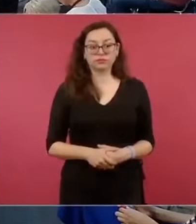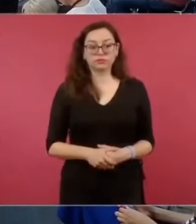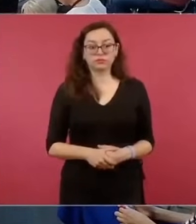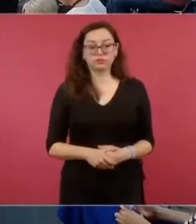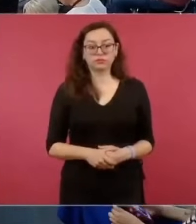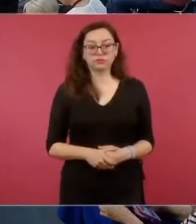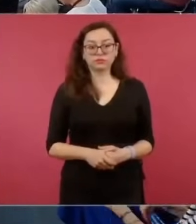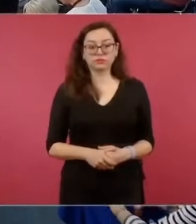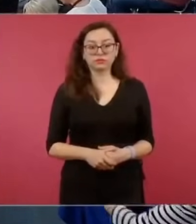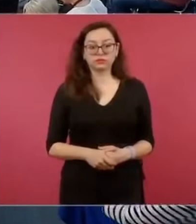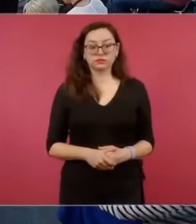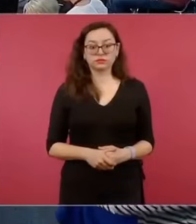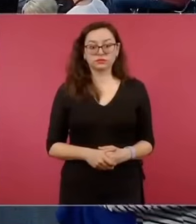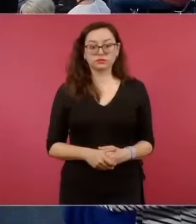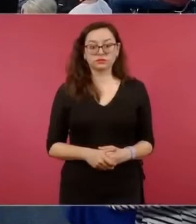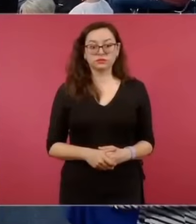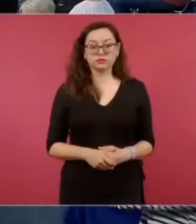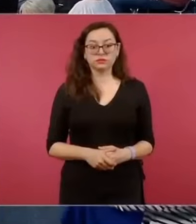Esto ya no existe.